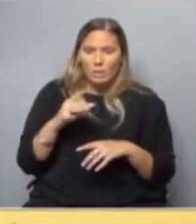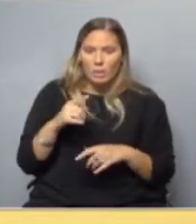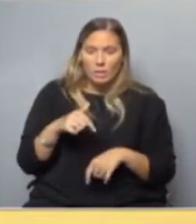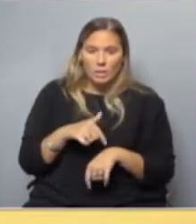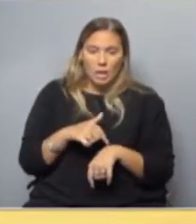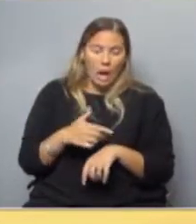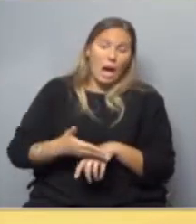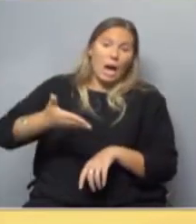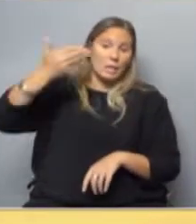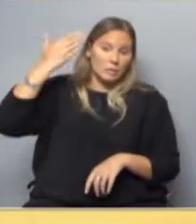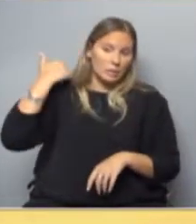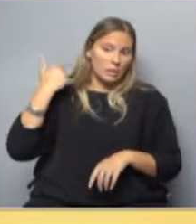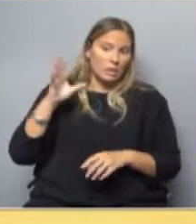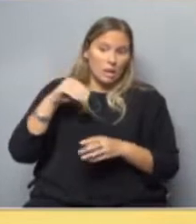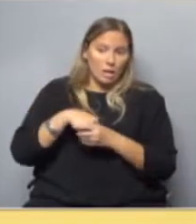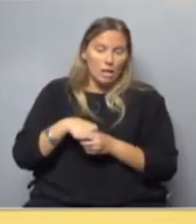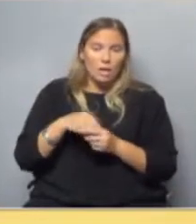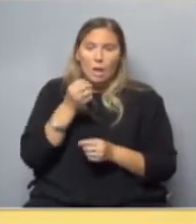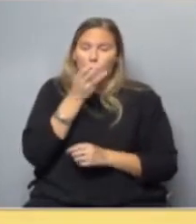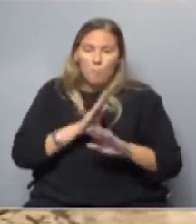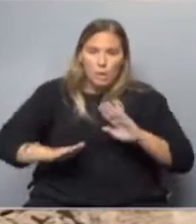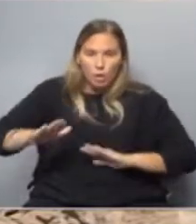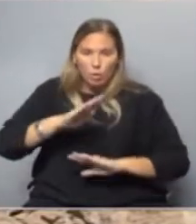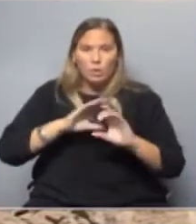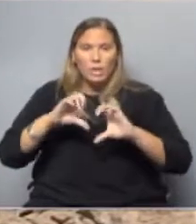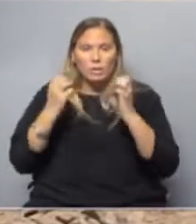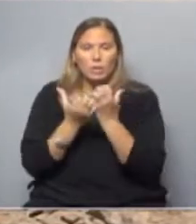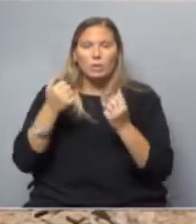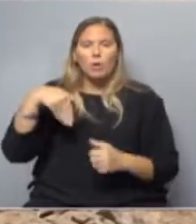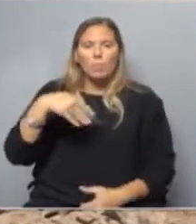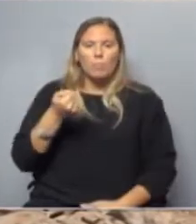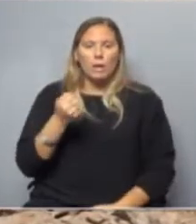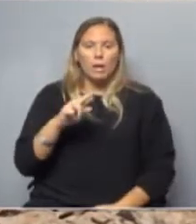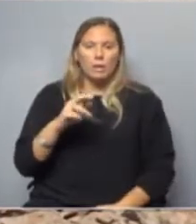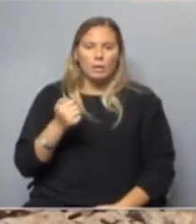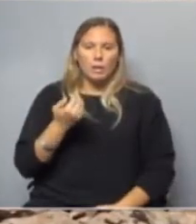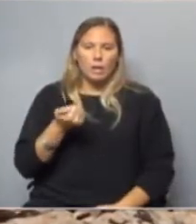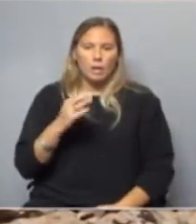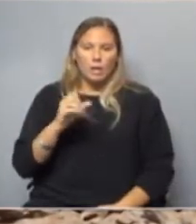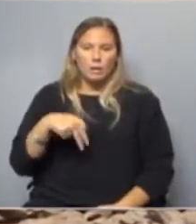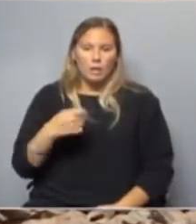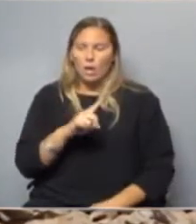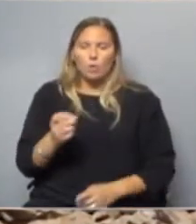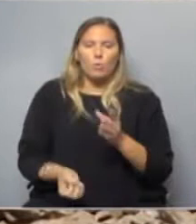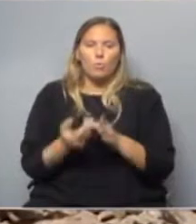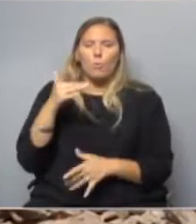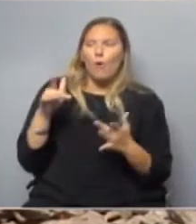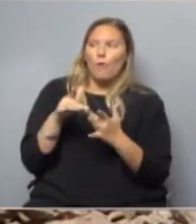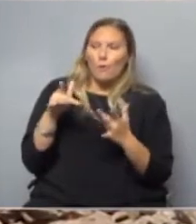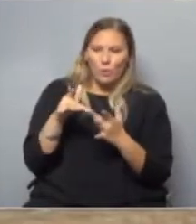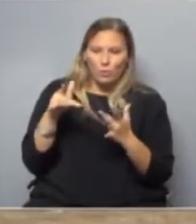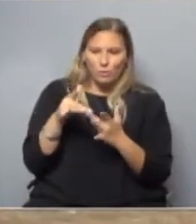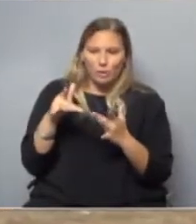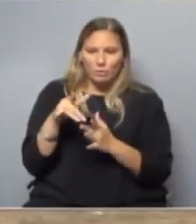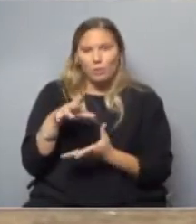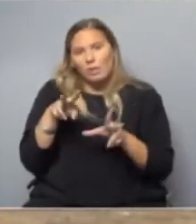tiempos anteriores estuviste involucrado en la remodelación del Maracaná, por ejemplo, y no es nuevo, digamos, tu cercanía con